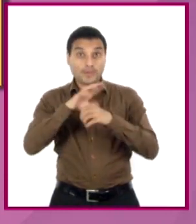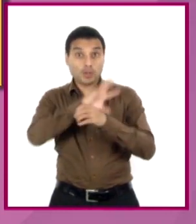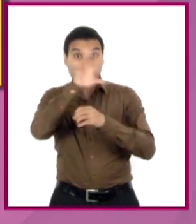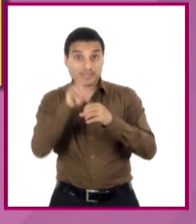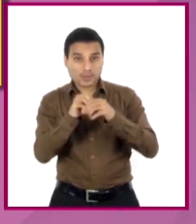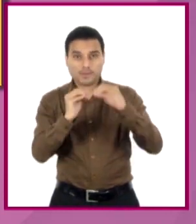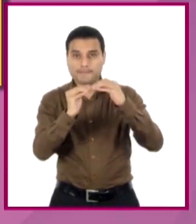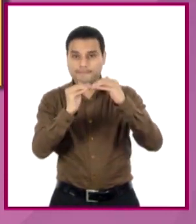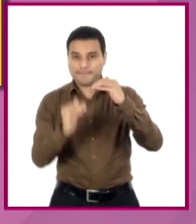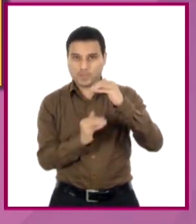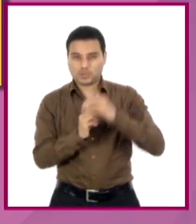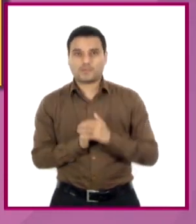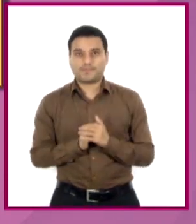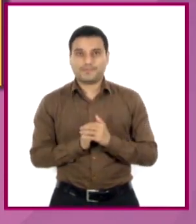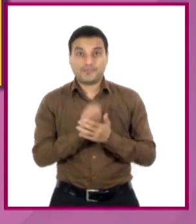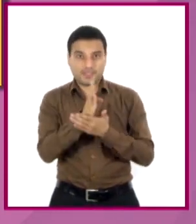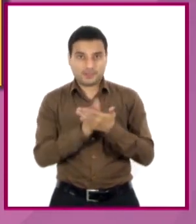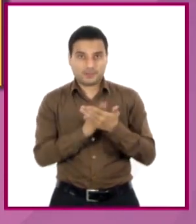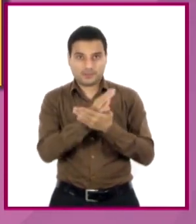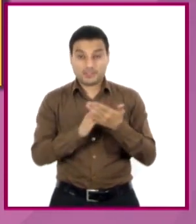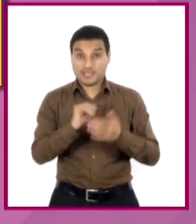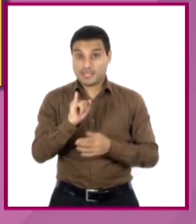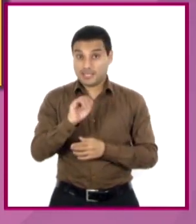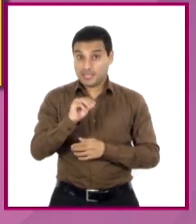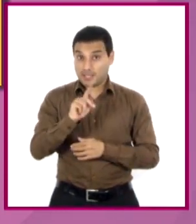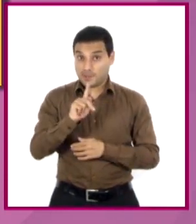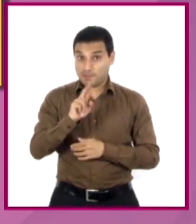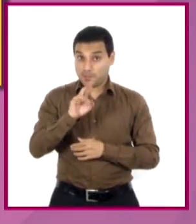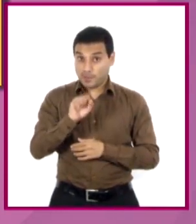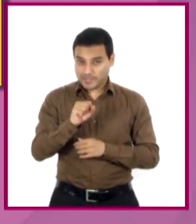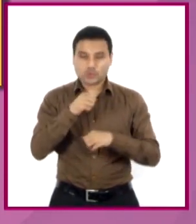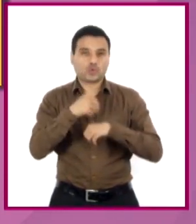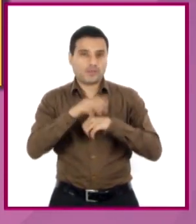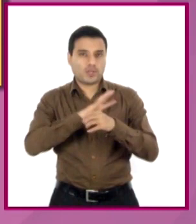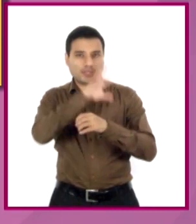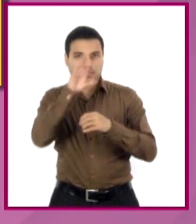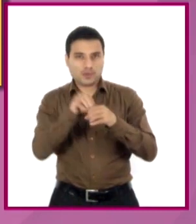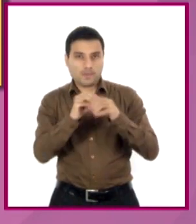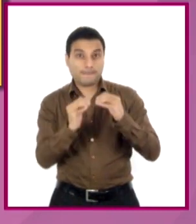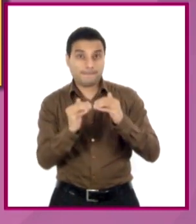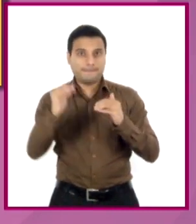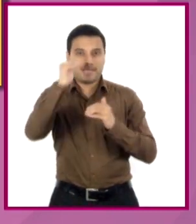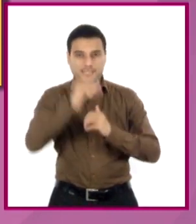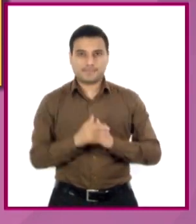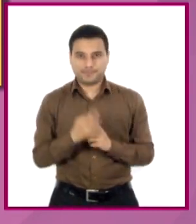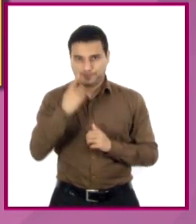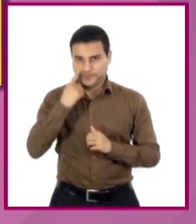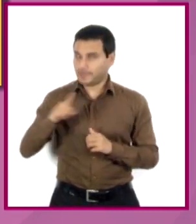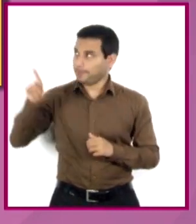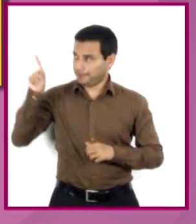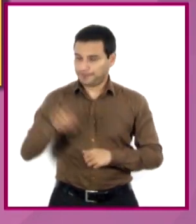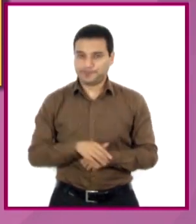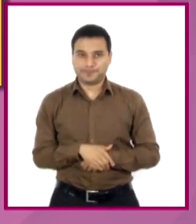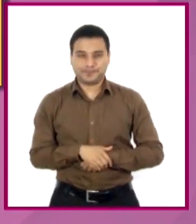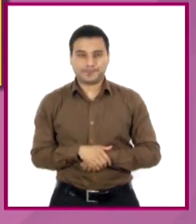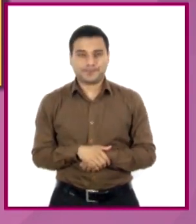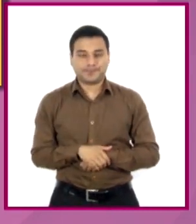las impropias siempre serán mayores a la unidad o bien mayores a un entero, como se ilustra en la